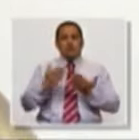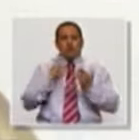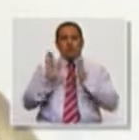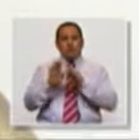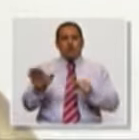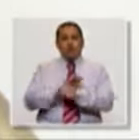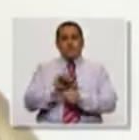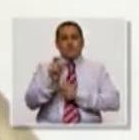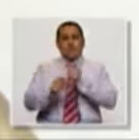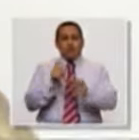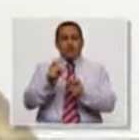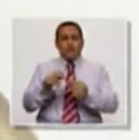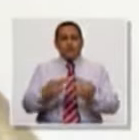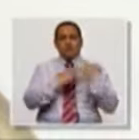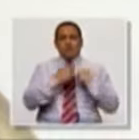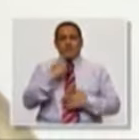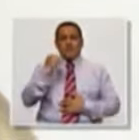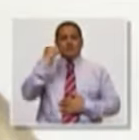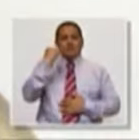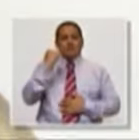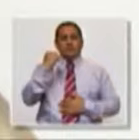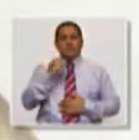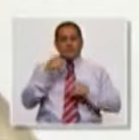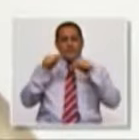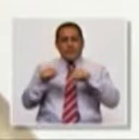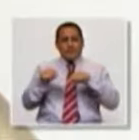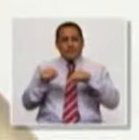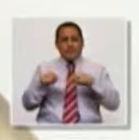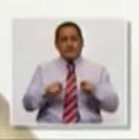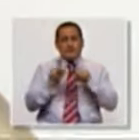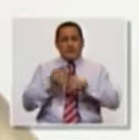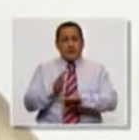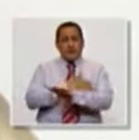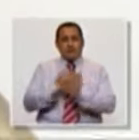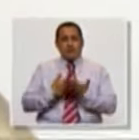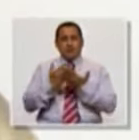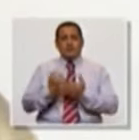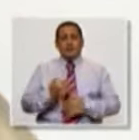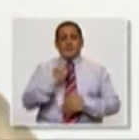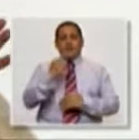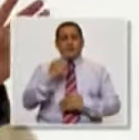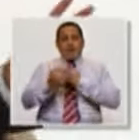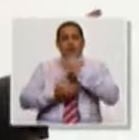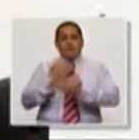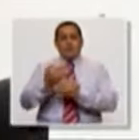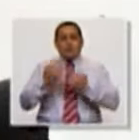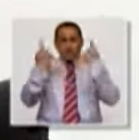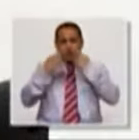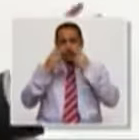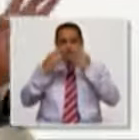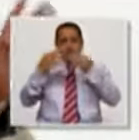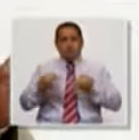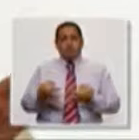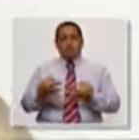concretas de sujetos titulares de derechos, ¿no? Este precedente lo que hace es movernos hacia la dimensión objetiva,